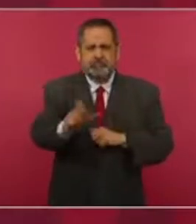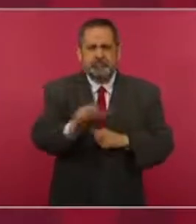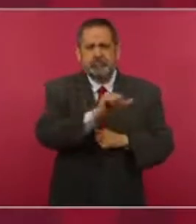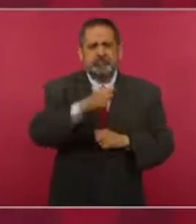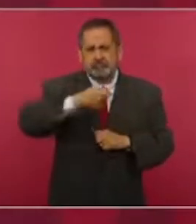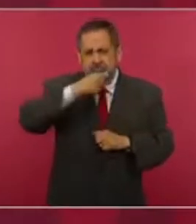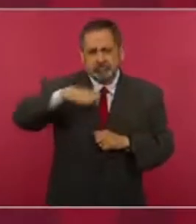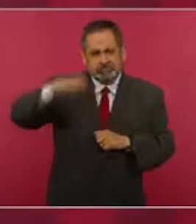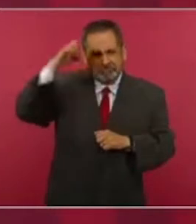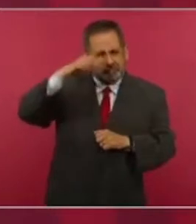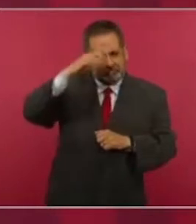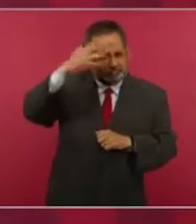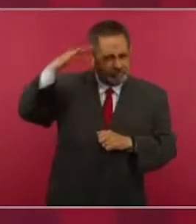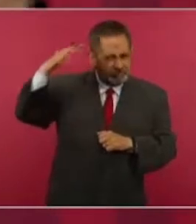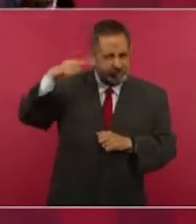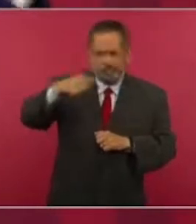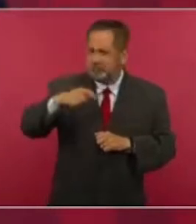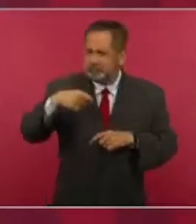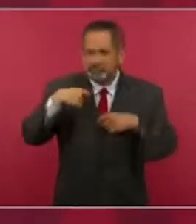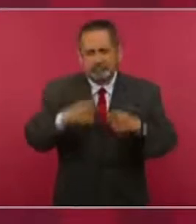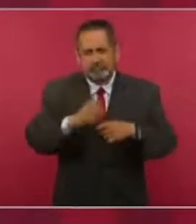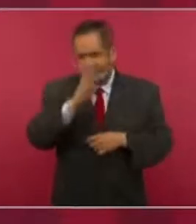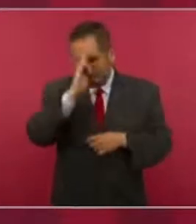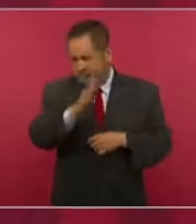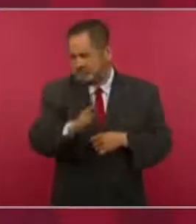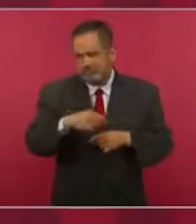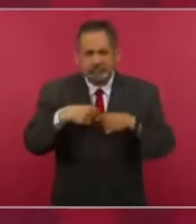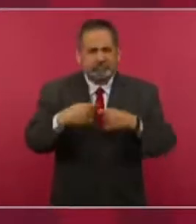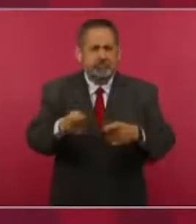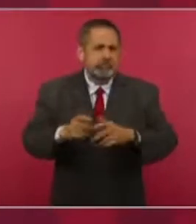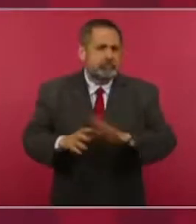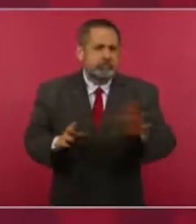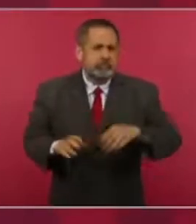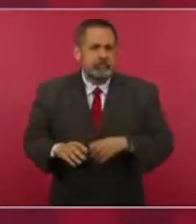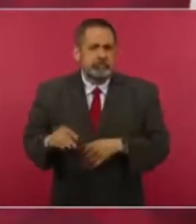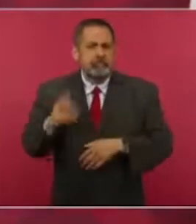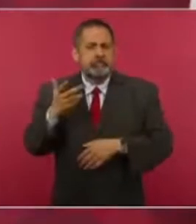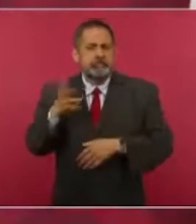mayores. Y ya son